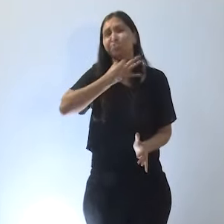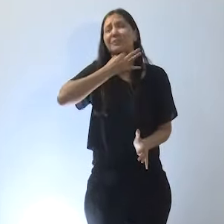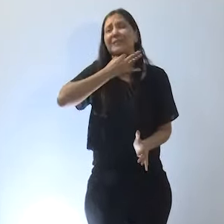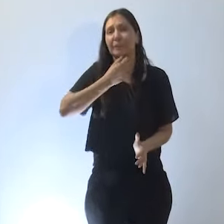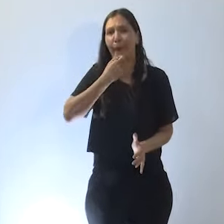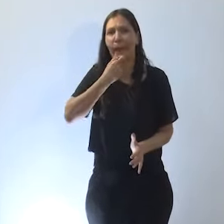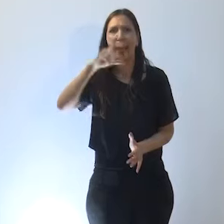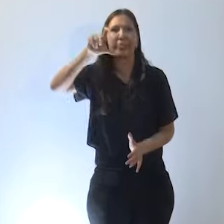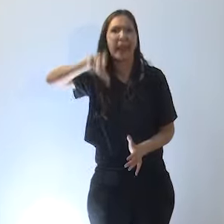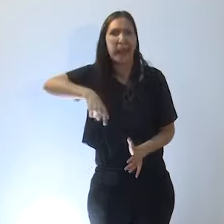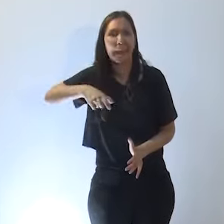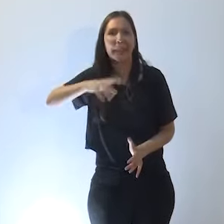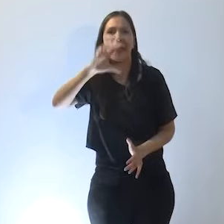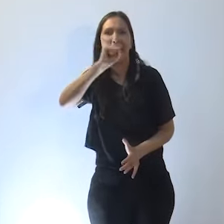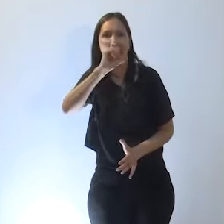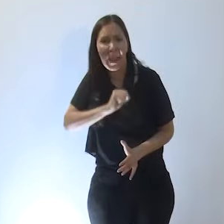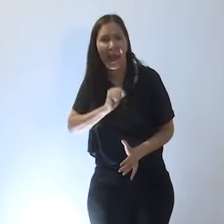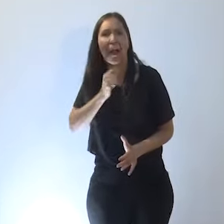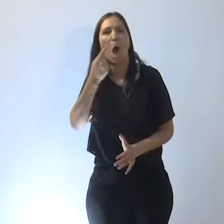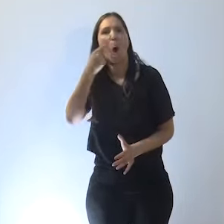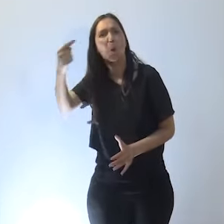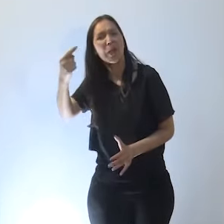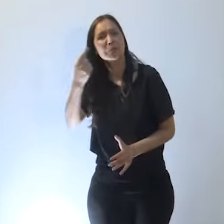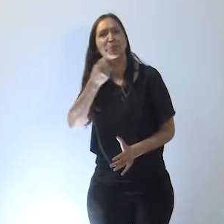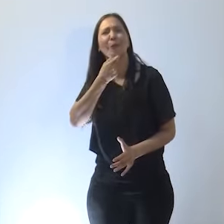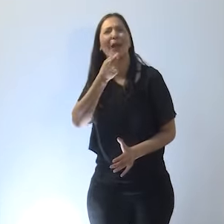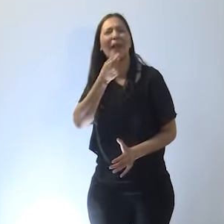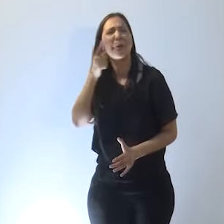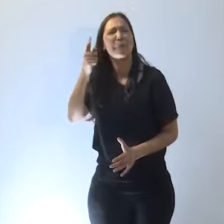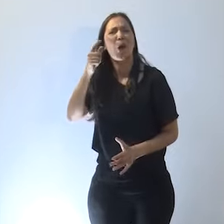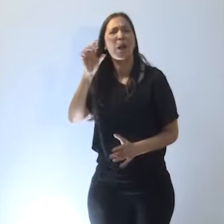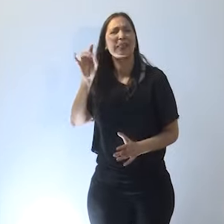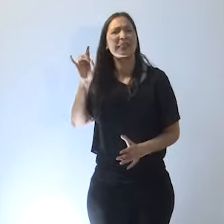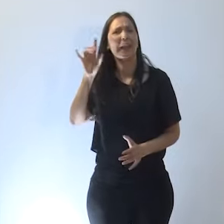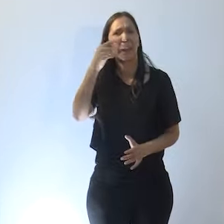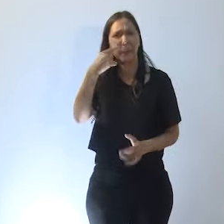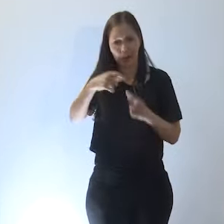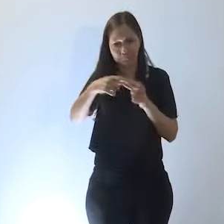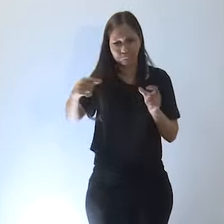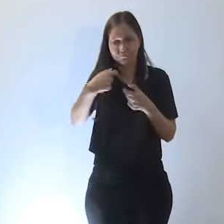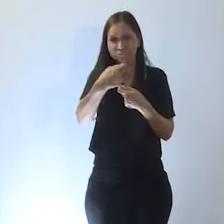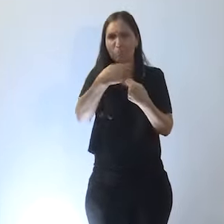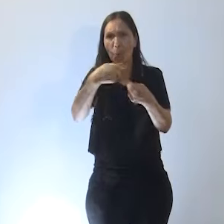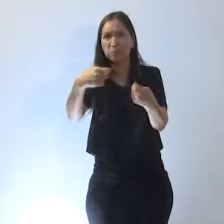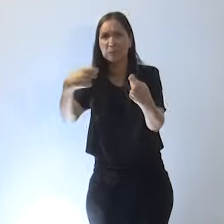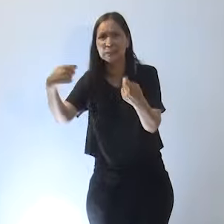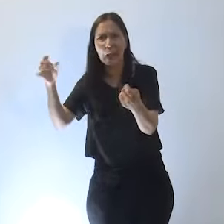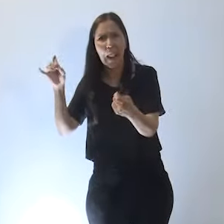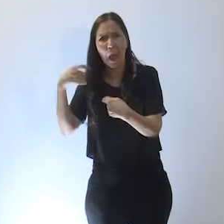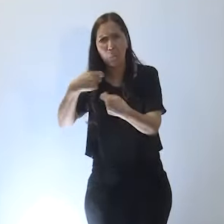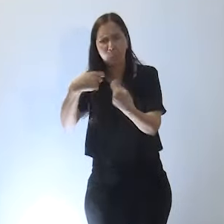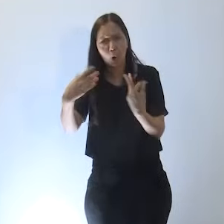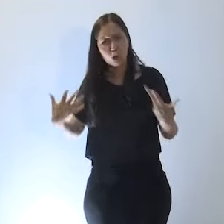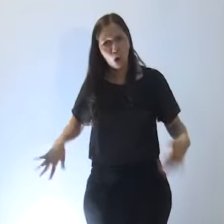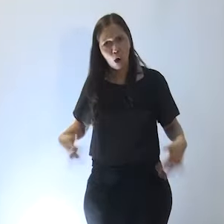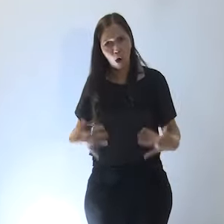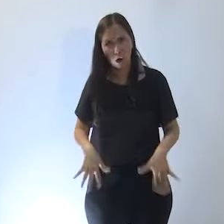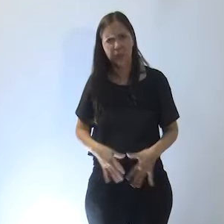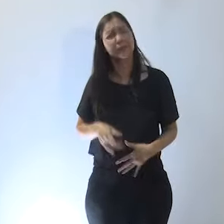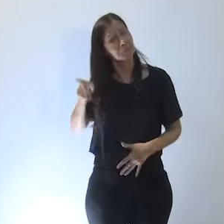bas a una la estación de tren y está llena de financiera flojita de papel Sí entonces me parece que eso